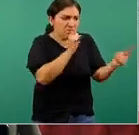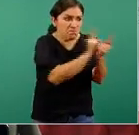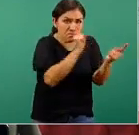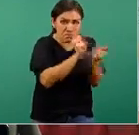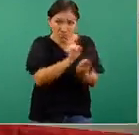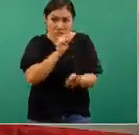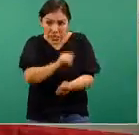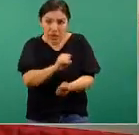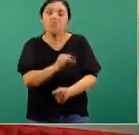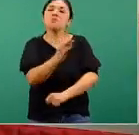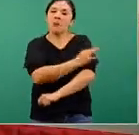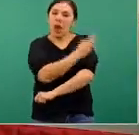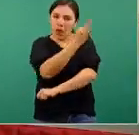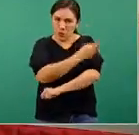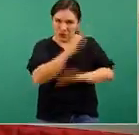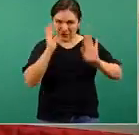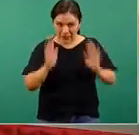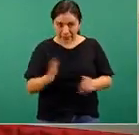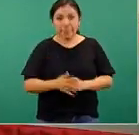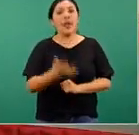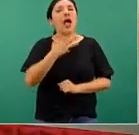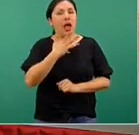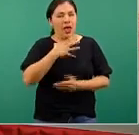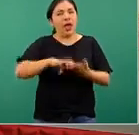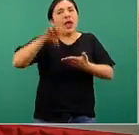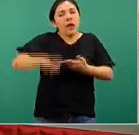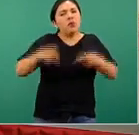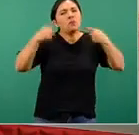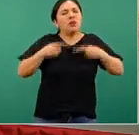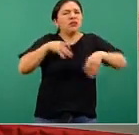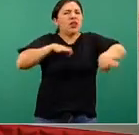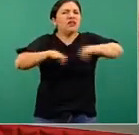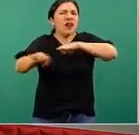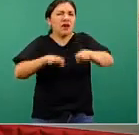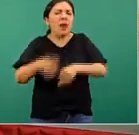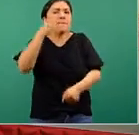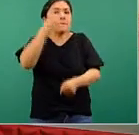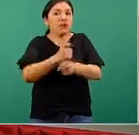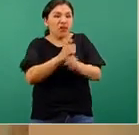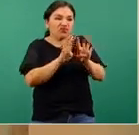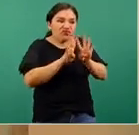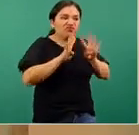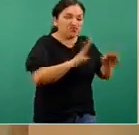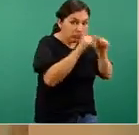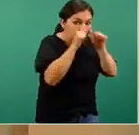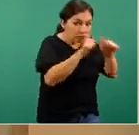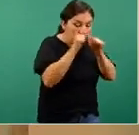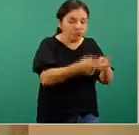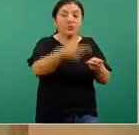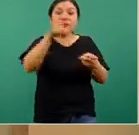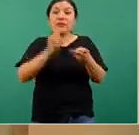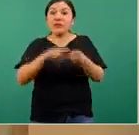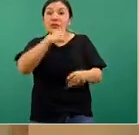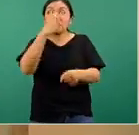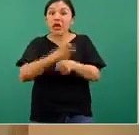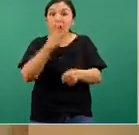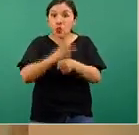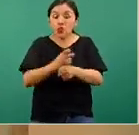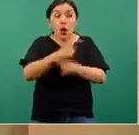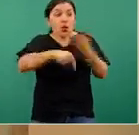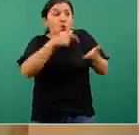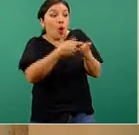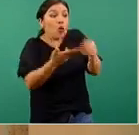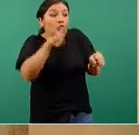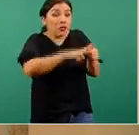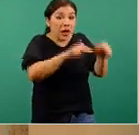COVID-19. Definimos el caso de trabajadores y trabajadoras de primera línea, también de segunda línea, en el espacio